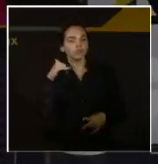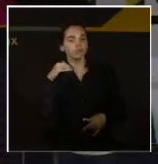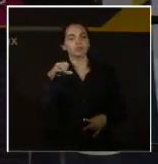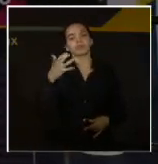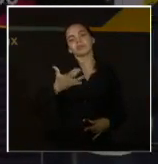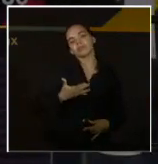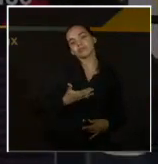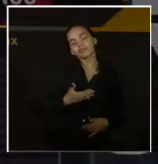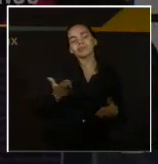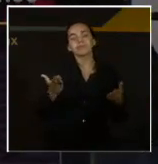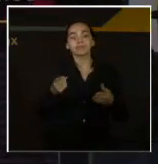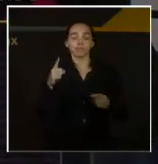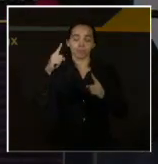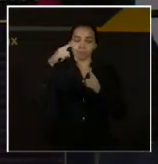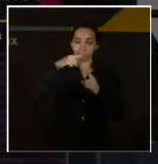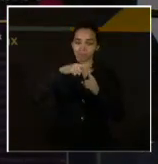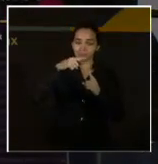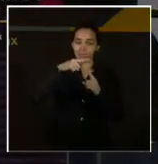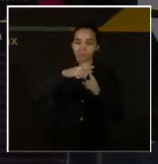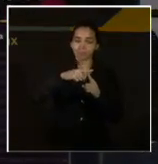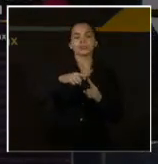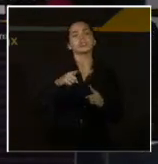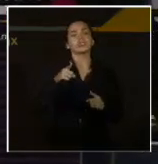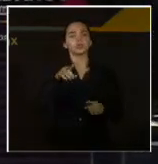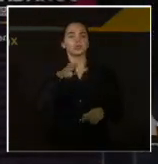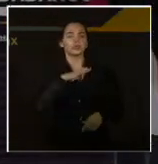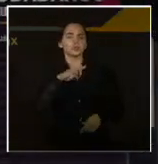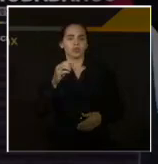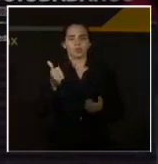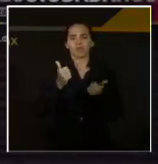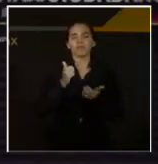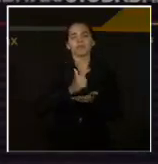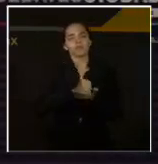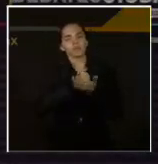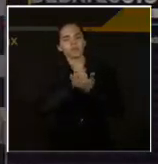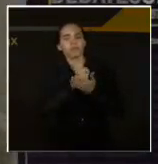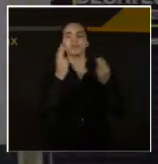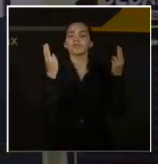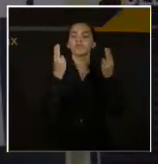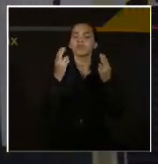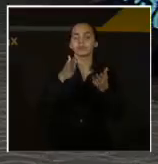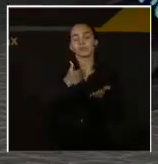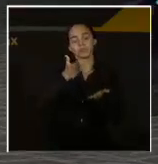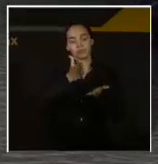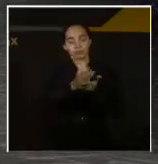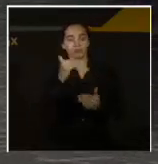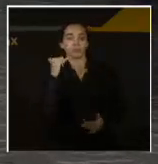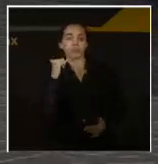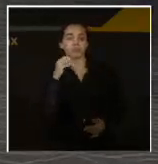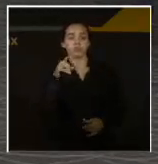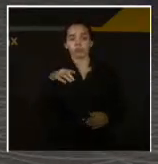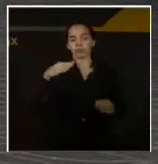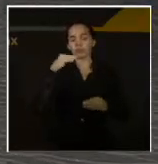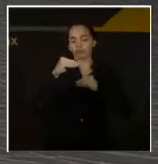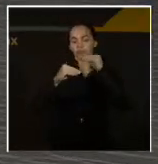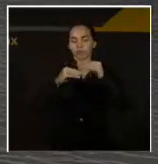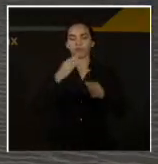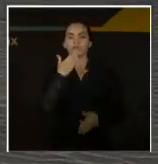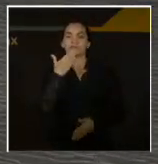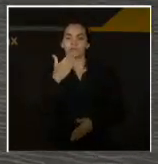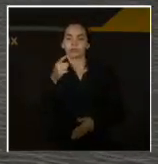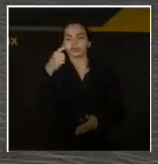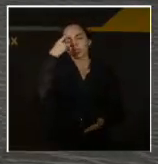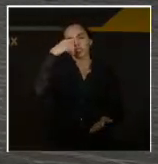que hacer nuestra tarea en acciones que son necesarias para que el destino de Yucatán se consolide. Creo